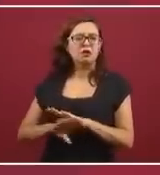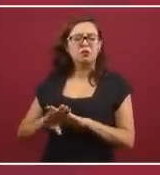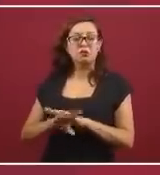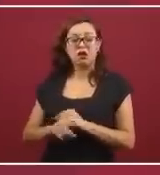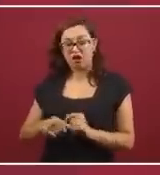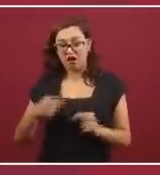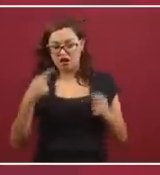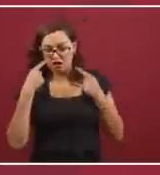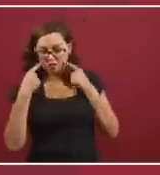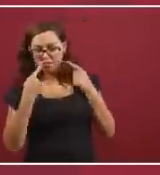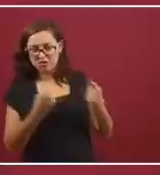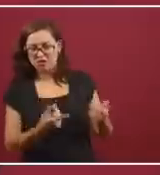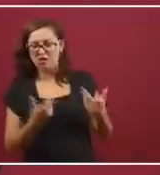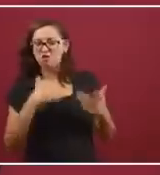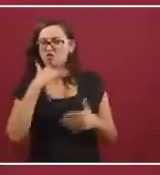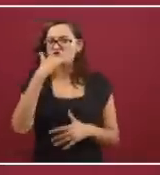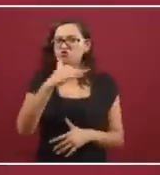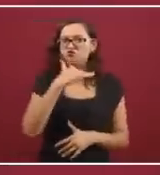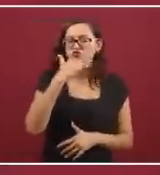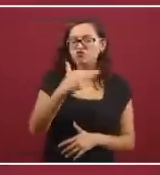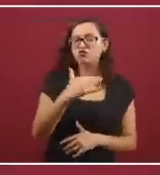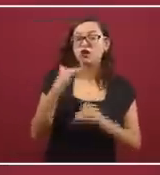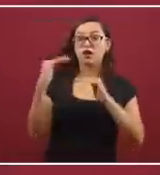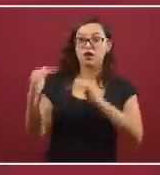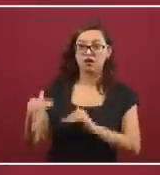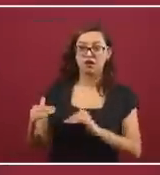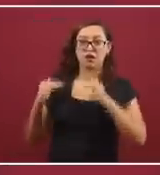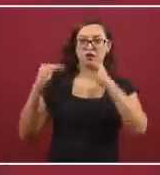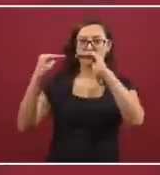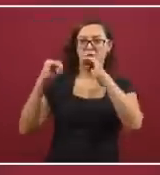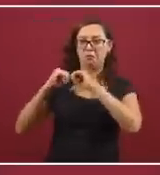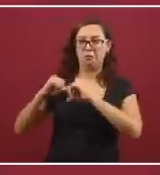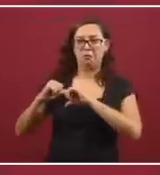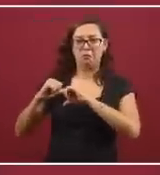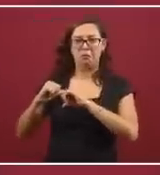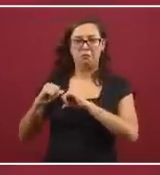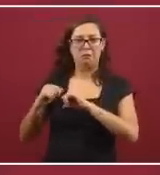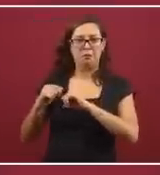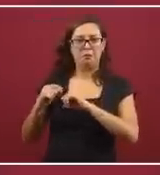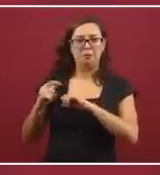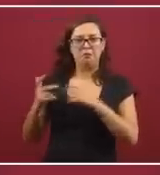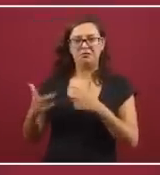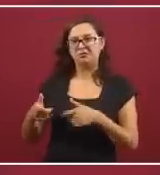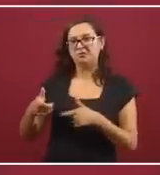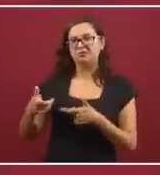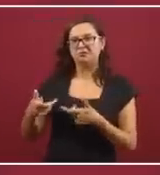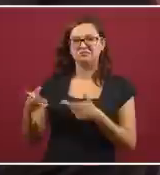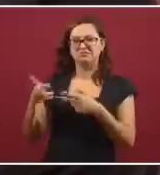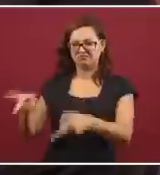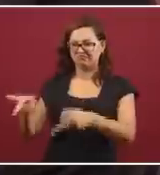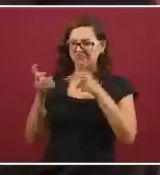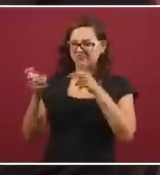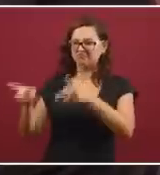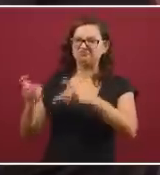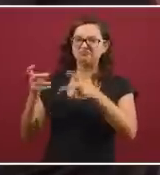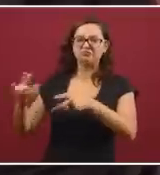arriba este dedicados a al bandidaje oficial